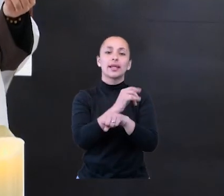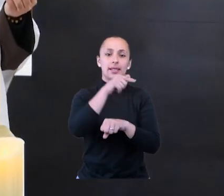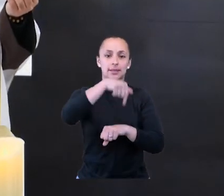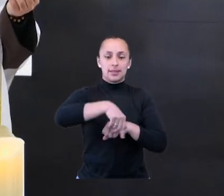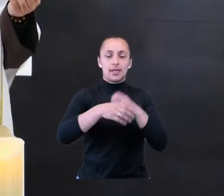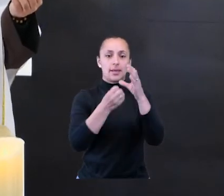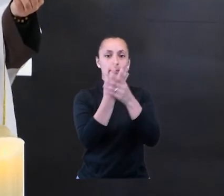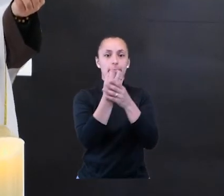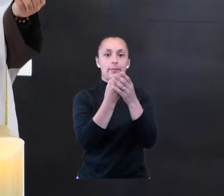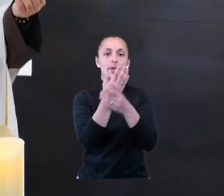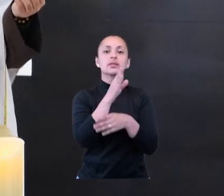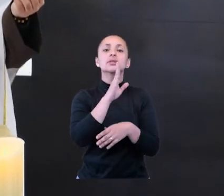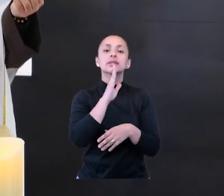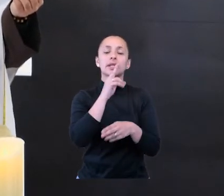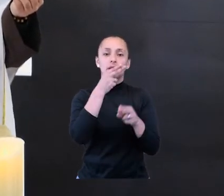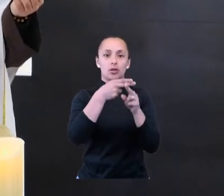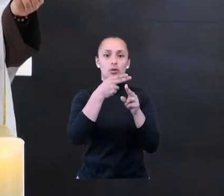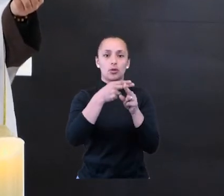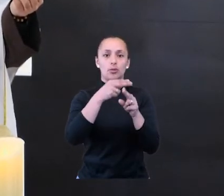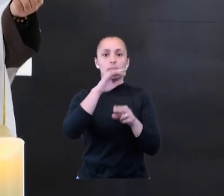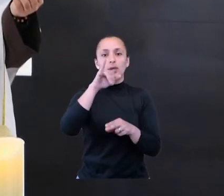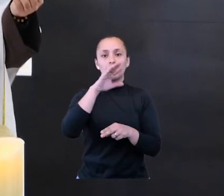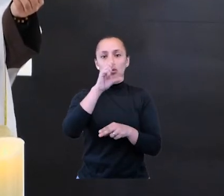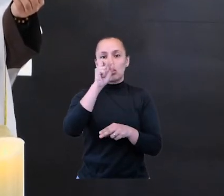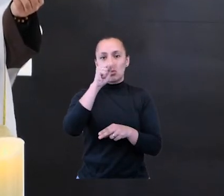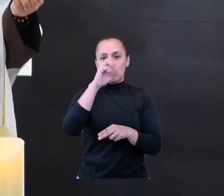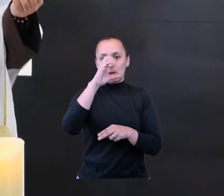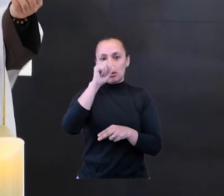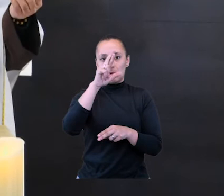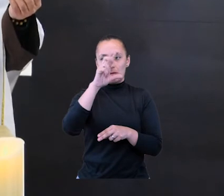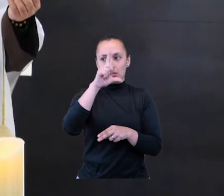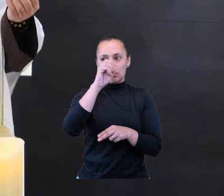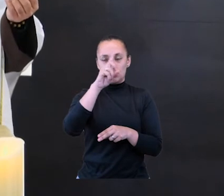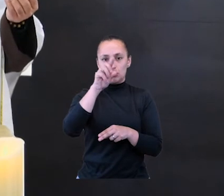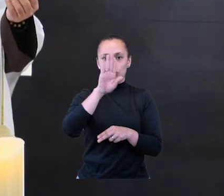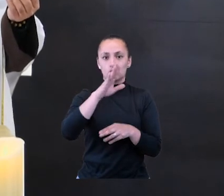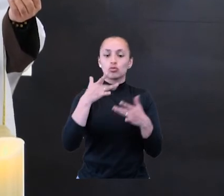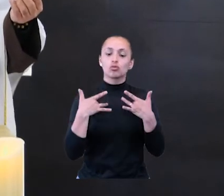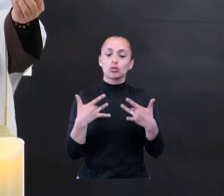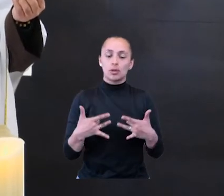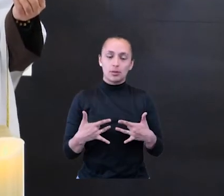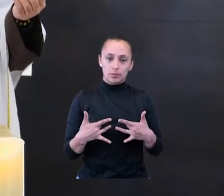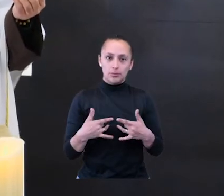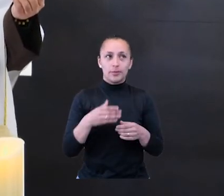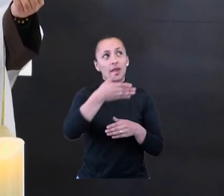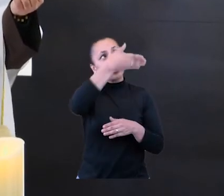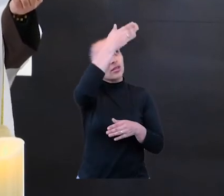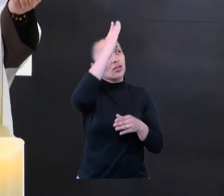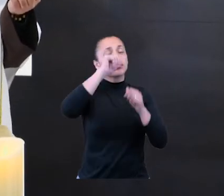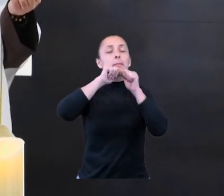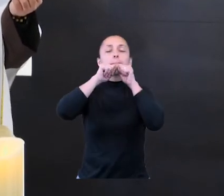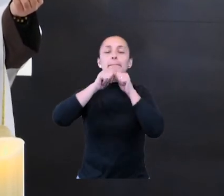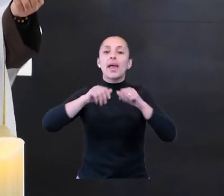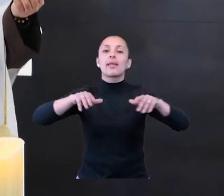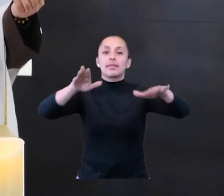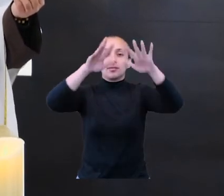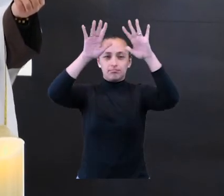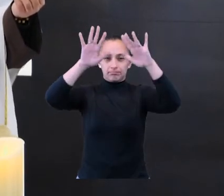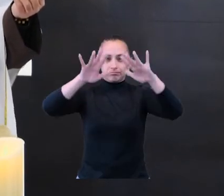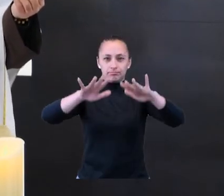de pastor oramos por su salud que el señor siga derramando infinitas